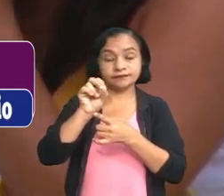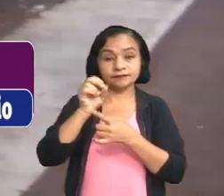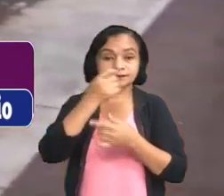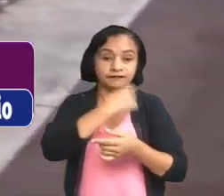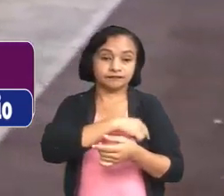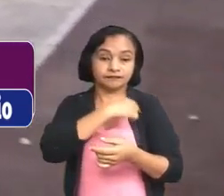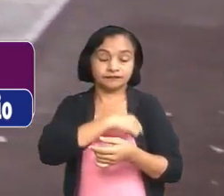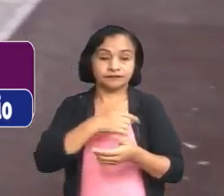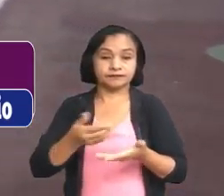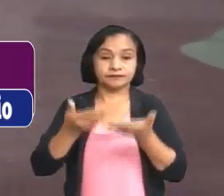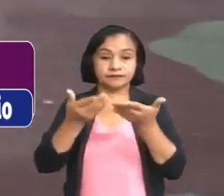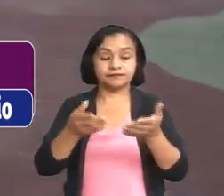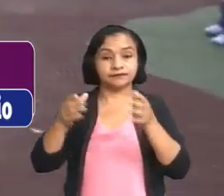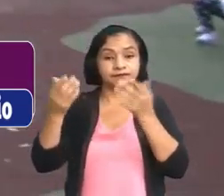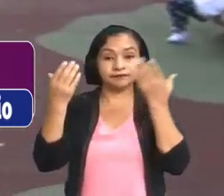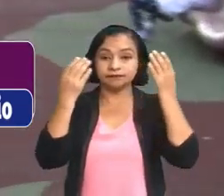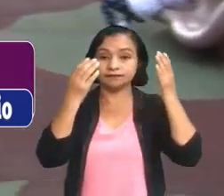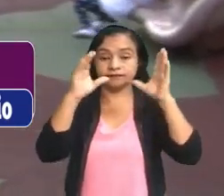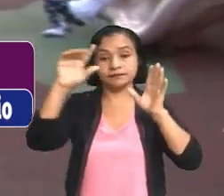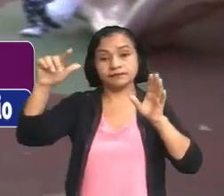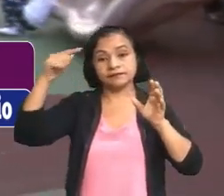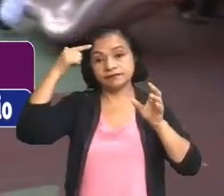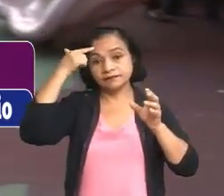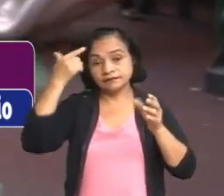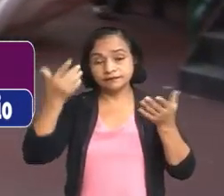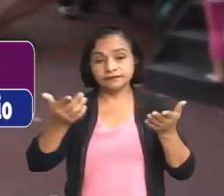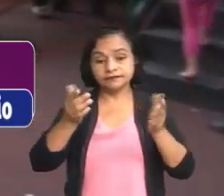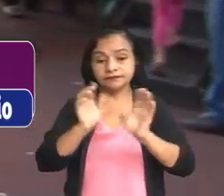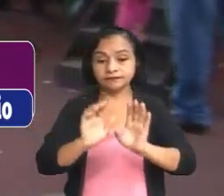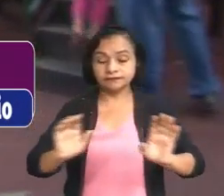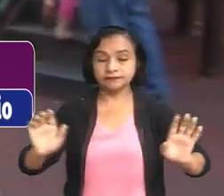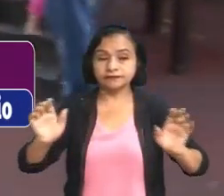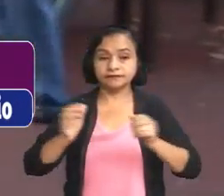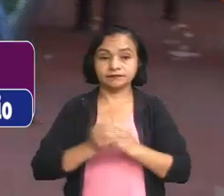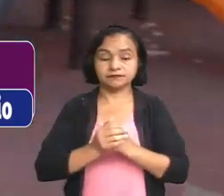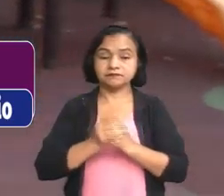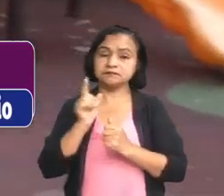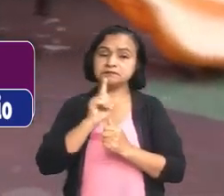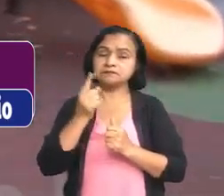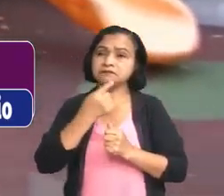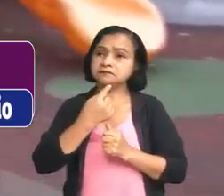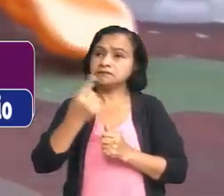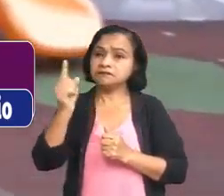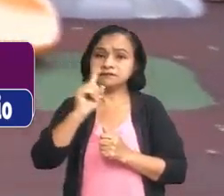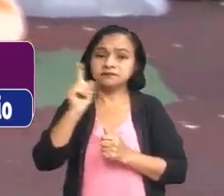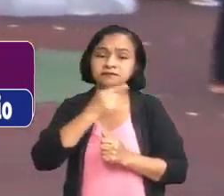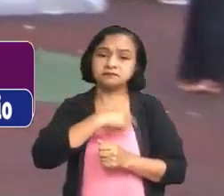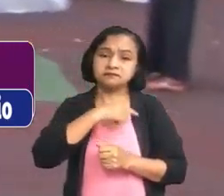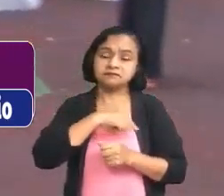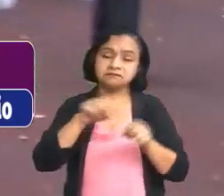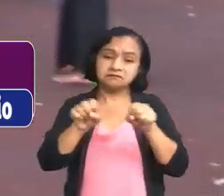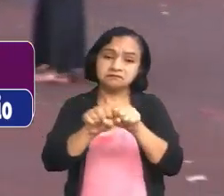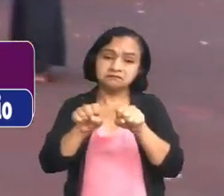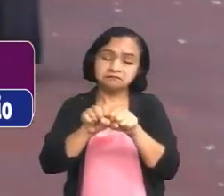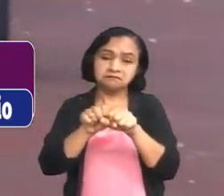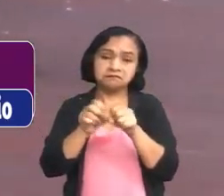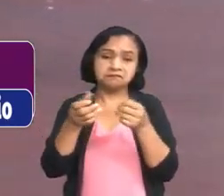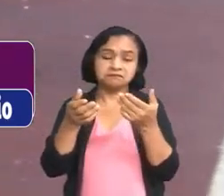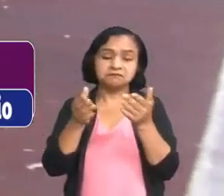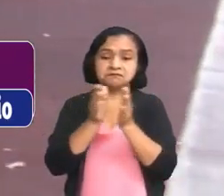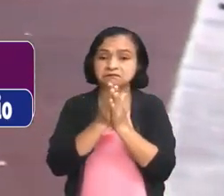¿verdad? Que es otra acción de gobierno. ¿Para qué? Para que nuestros niños no digan yo no voy a la escuela porque no tengo mis zapatitos, no tengo